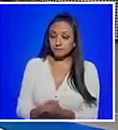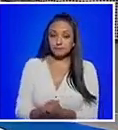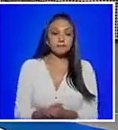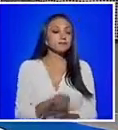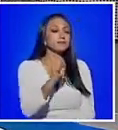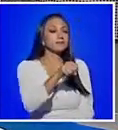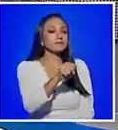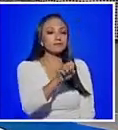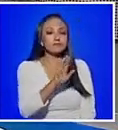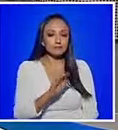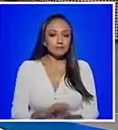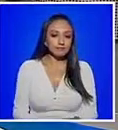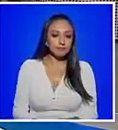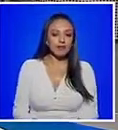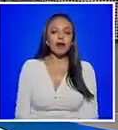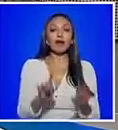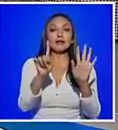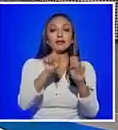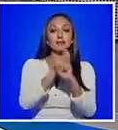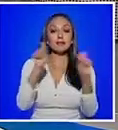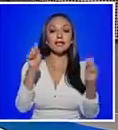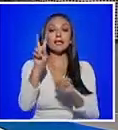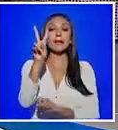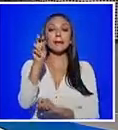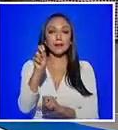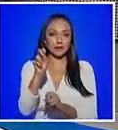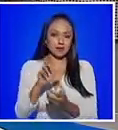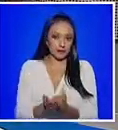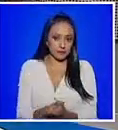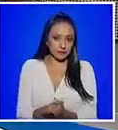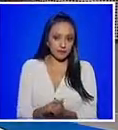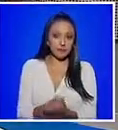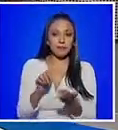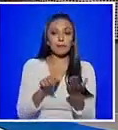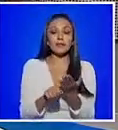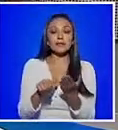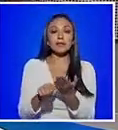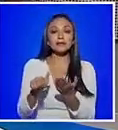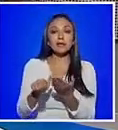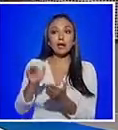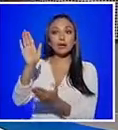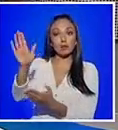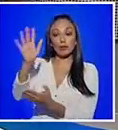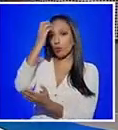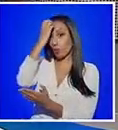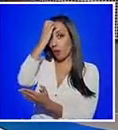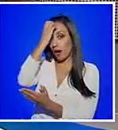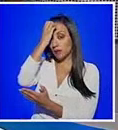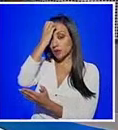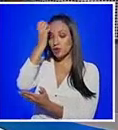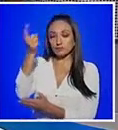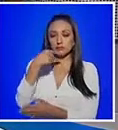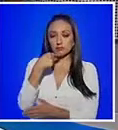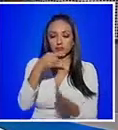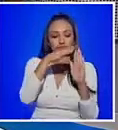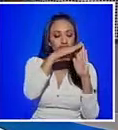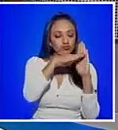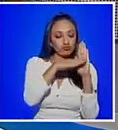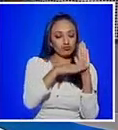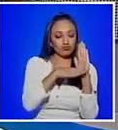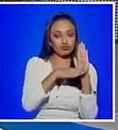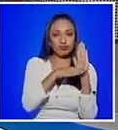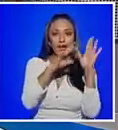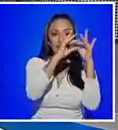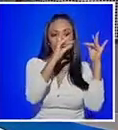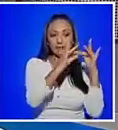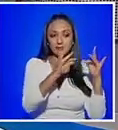pendientes. Son las 6:20 de la mañana. El Ministerio de Educación publicó las listas referenciales de útiles y textos